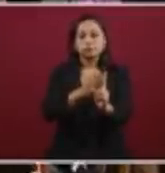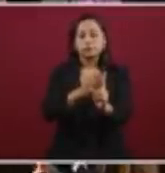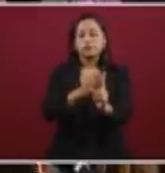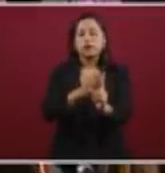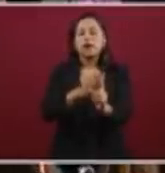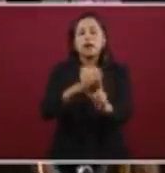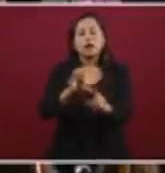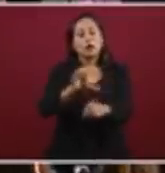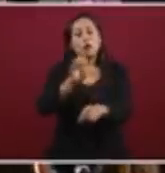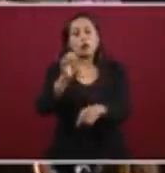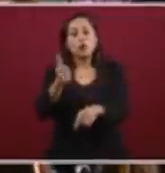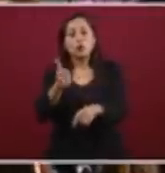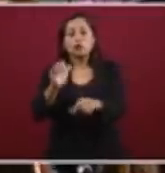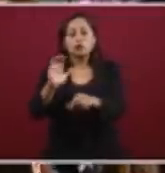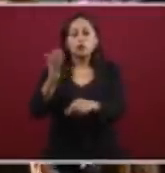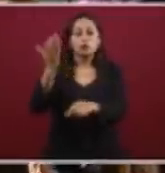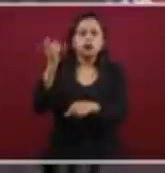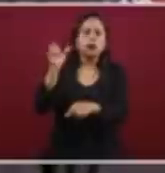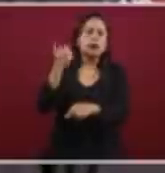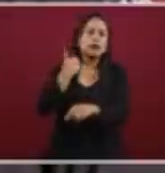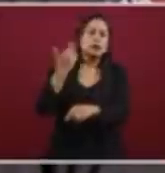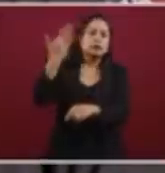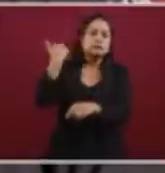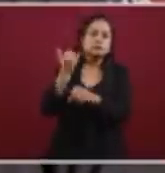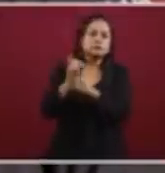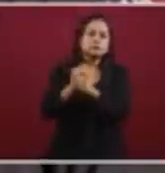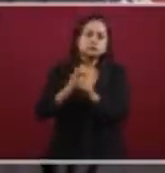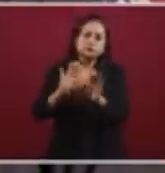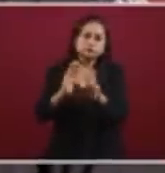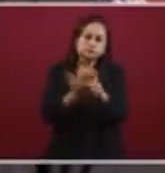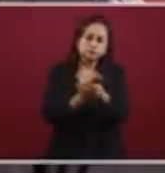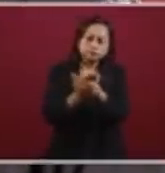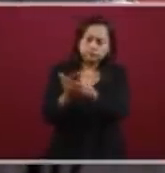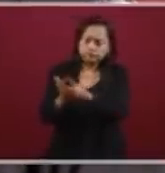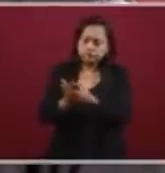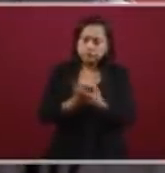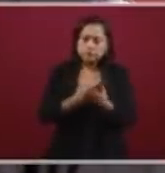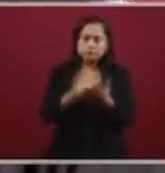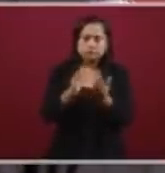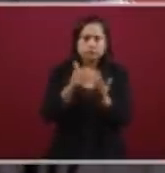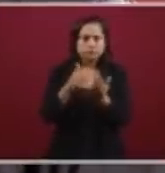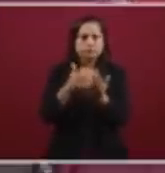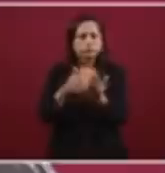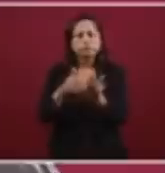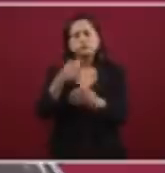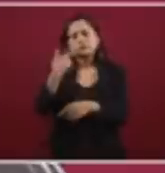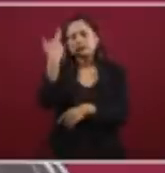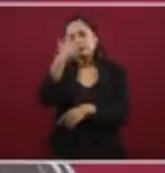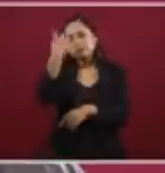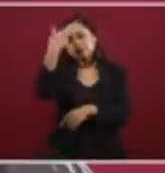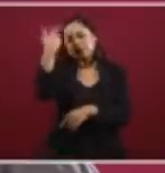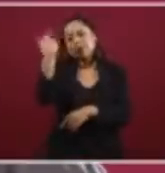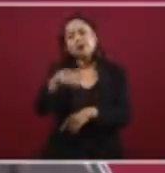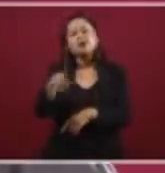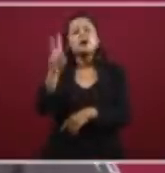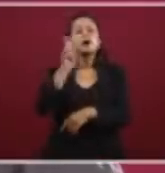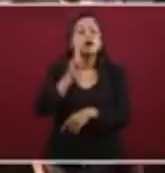previa y las carpetas de investigación en su momento se determinará si son o no responsables frente a la justicia